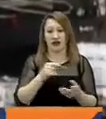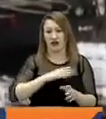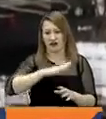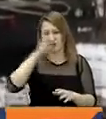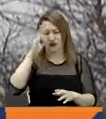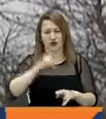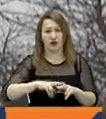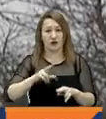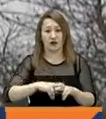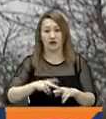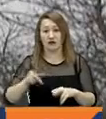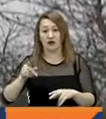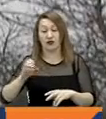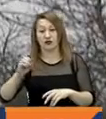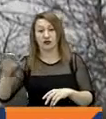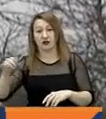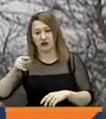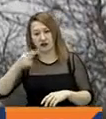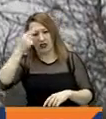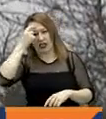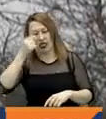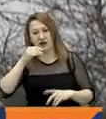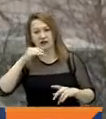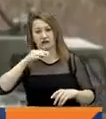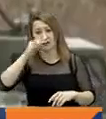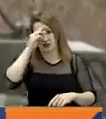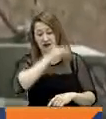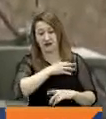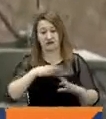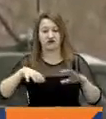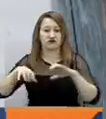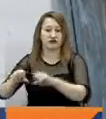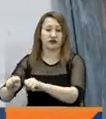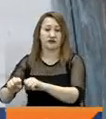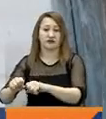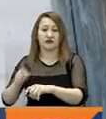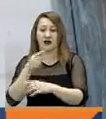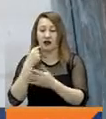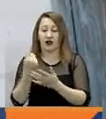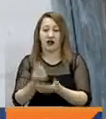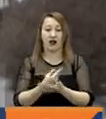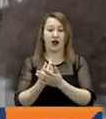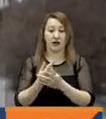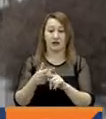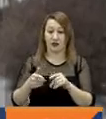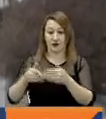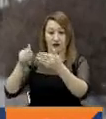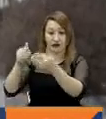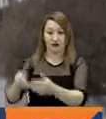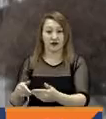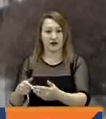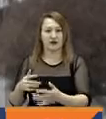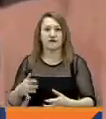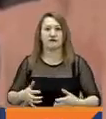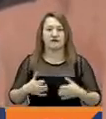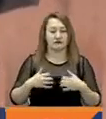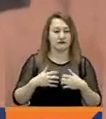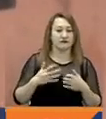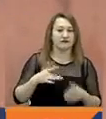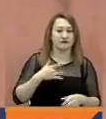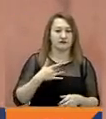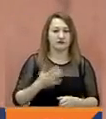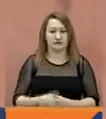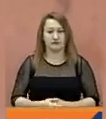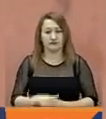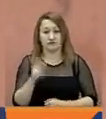casi una garantía de invasión militar, que en la escena diplomática se discute, pero que en frontera despierta sensaciones. La